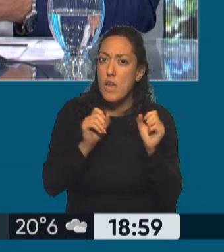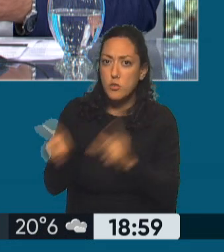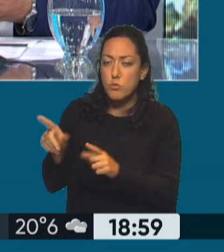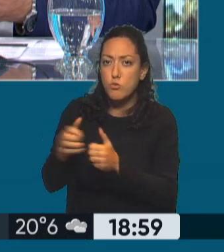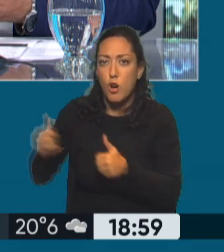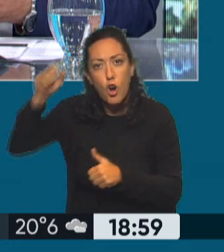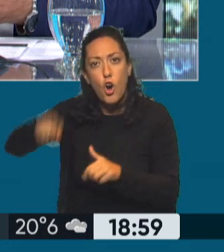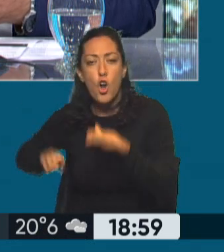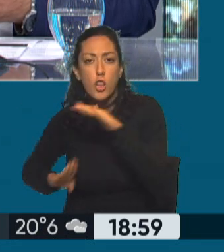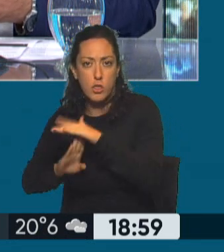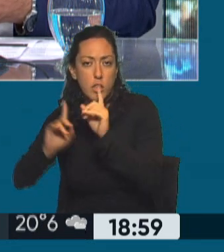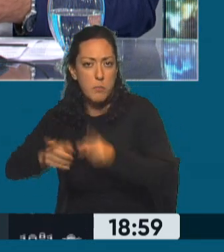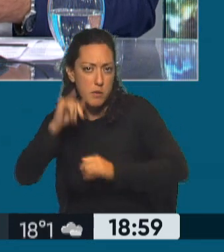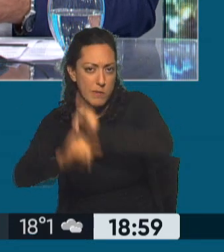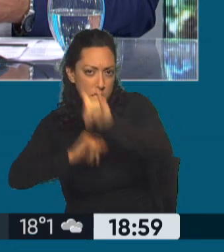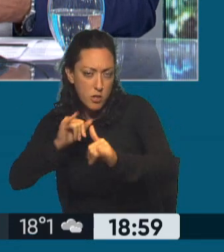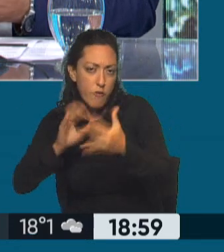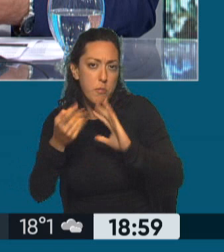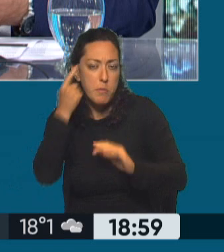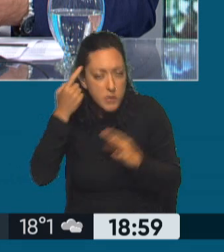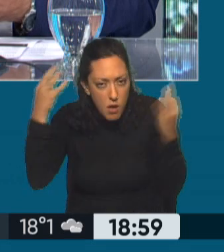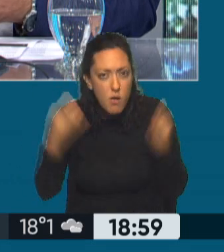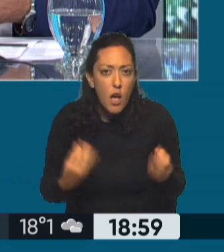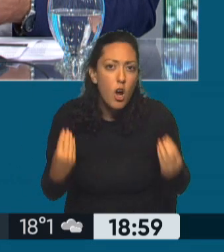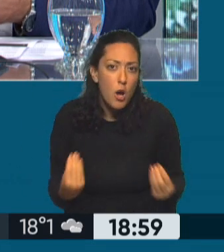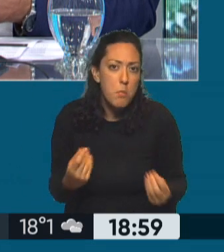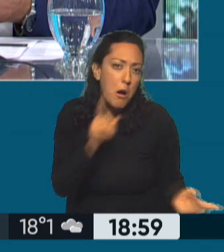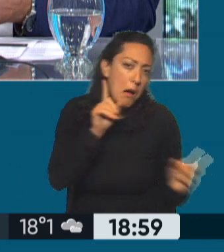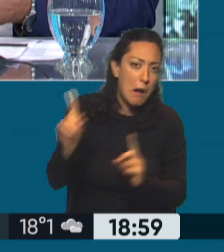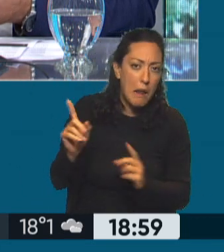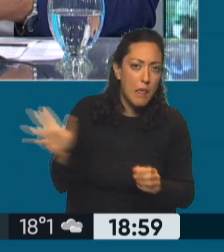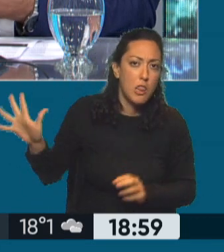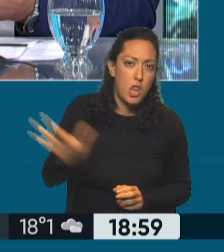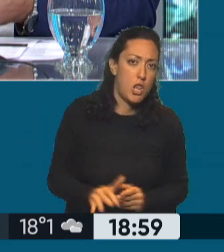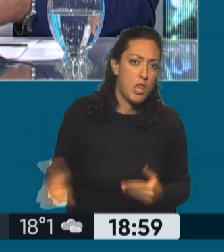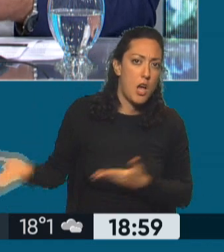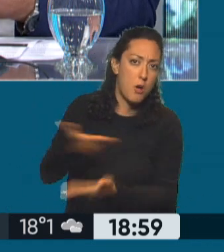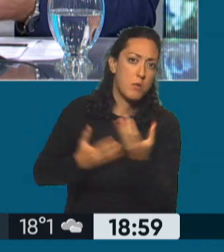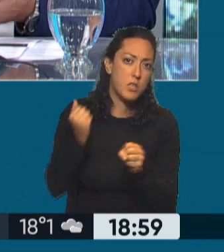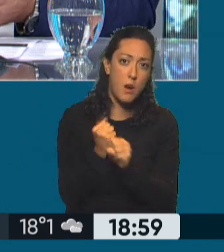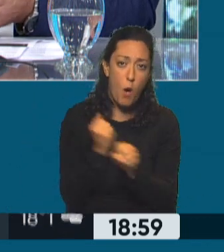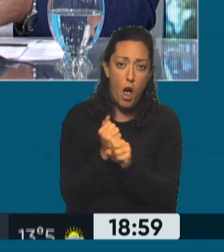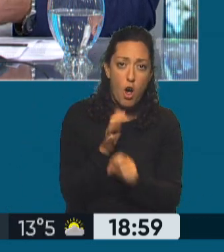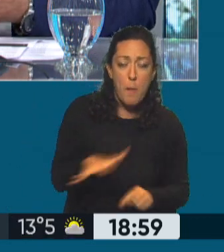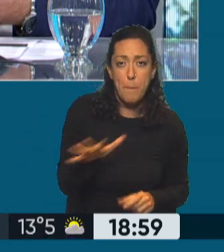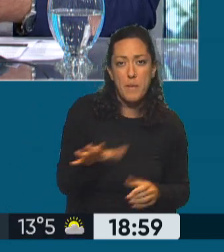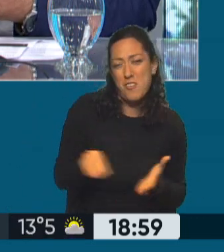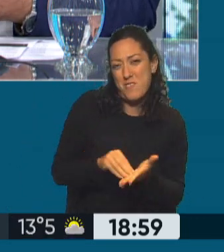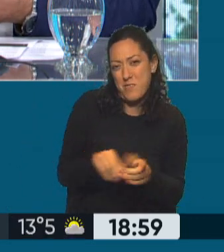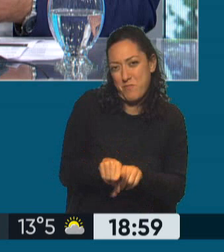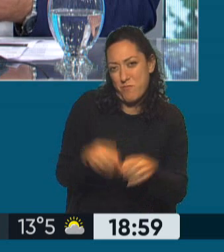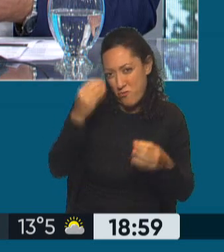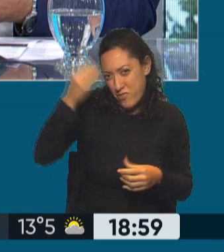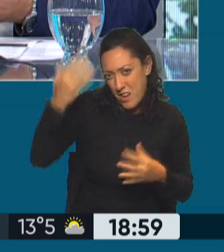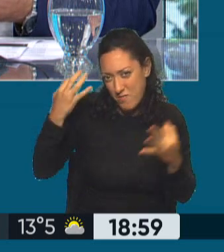Corte, también se excusen. Nadie en su sano juicio va a creer que quienes comparten diariamente la labor en un ámbito colegiado como este